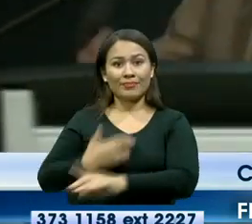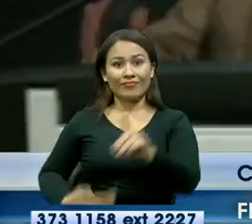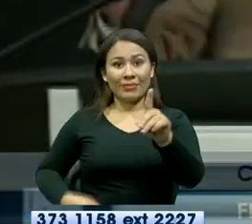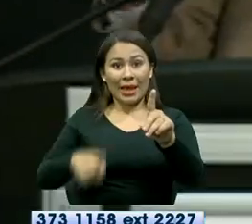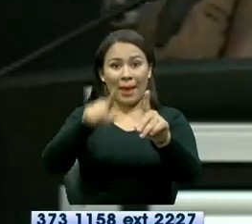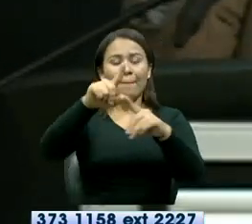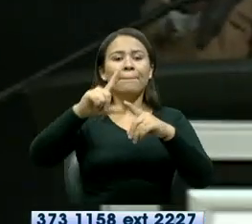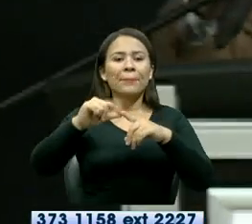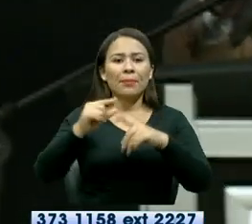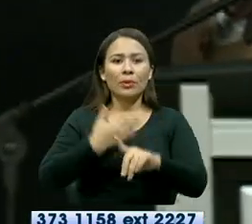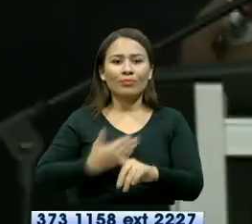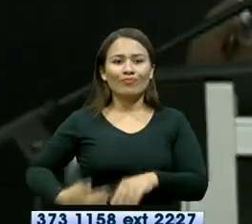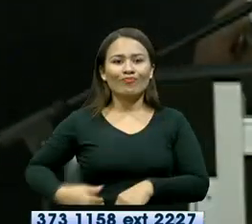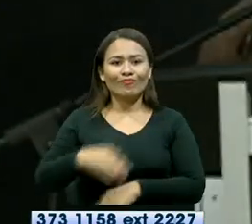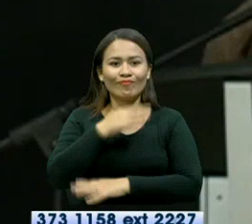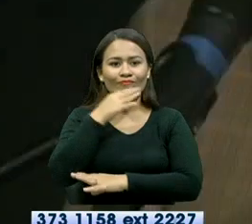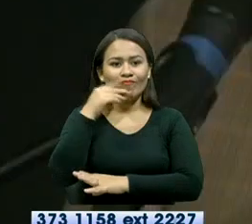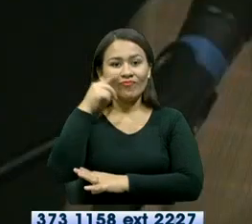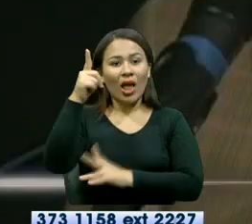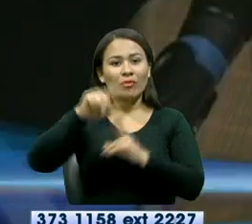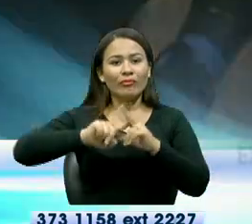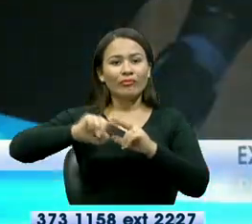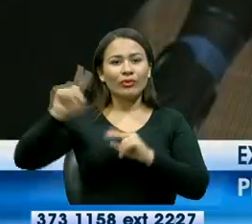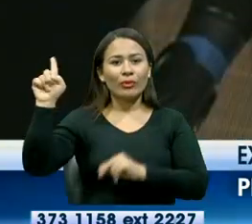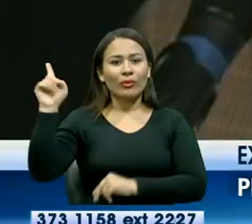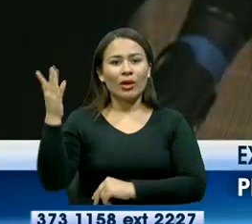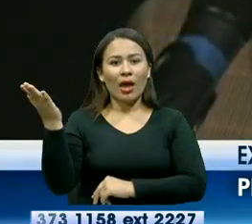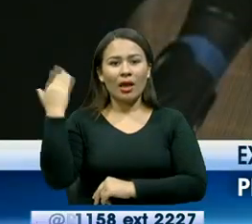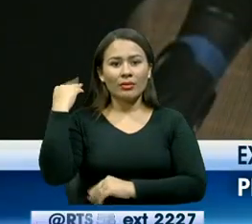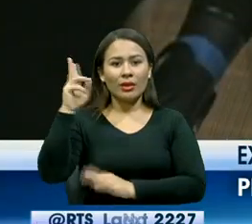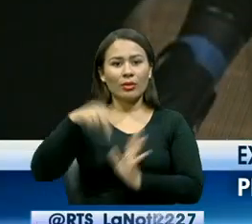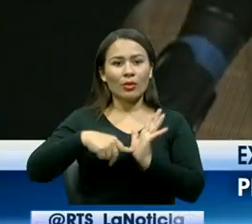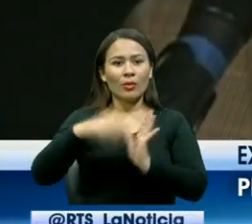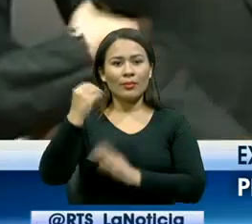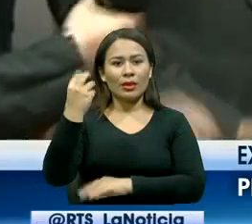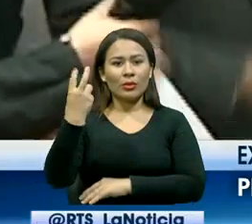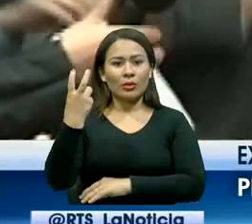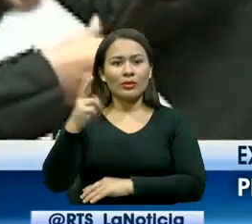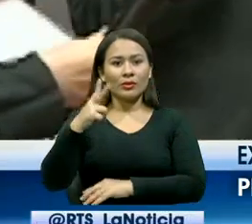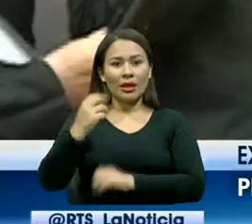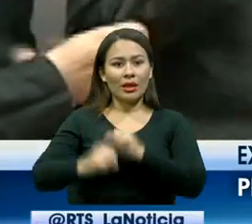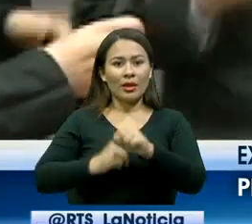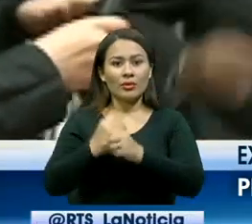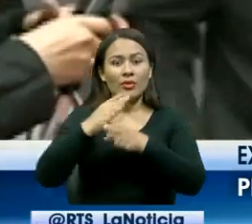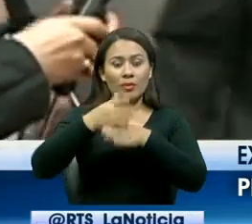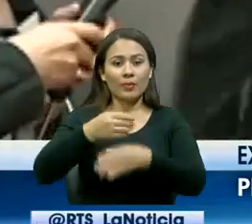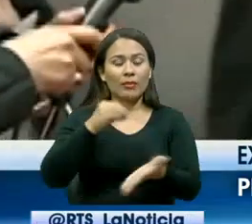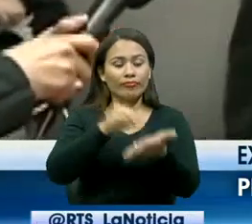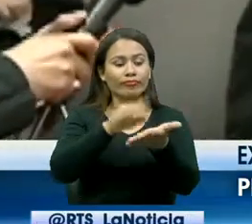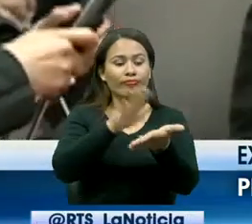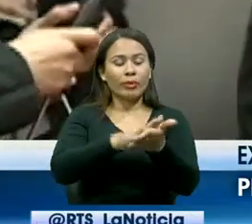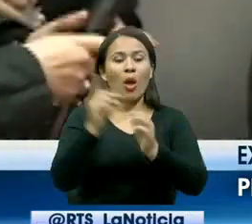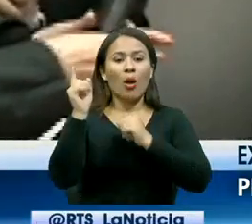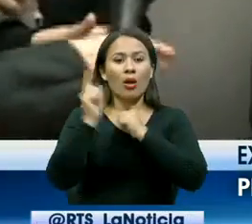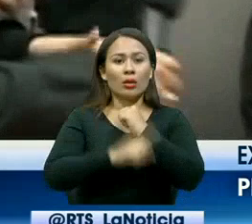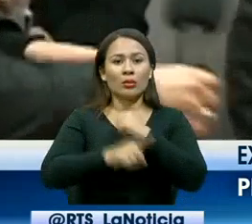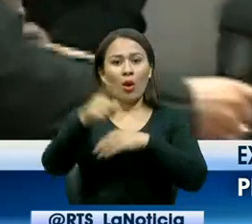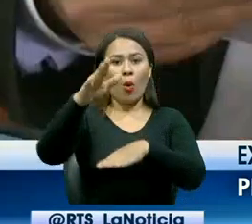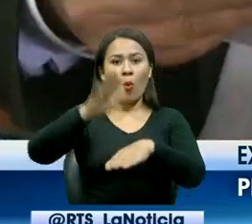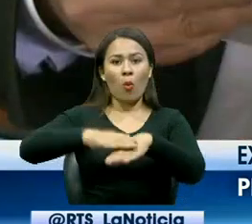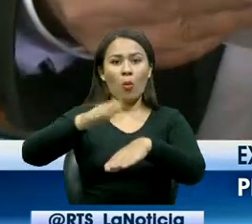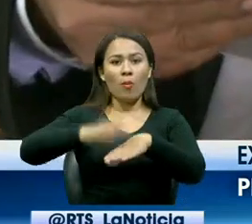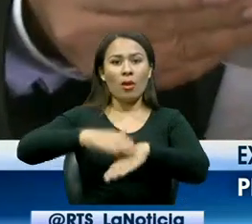encuentra prófugo en los Estados Unidos desde el 2012. 3 años más tarde, fue declarado culpable por la justicia